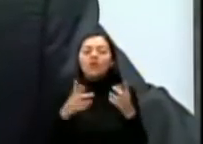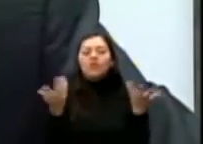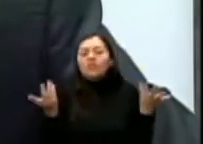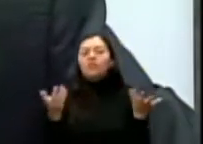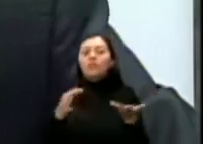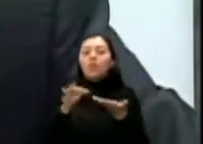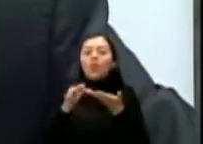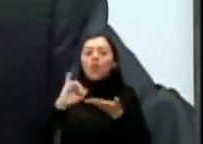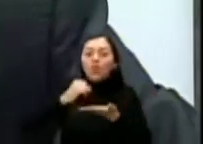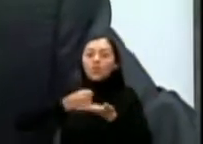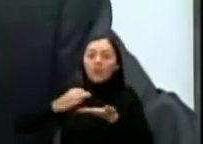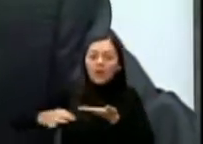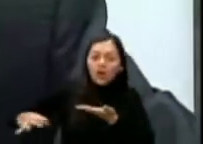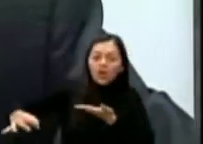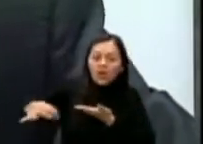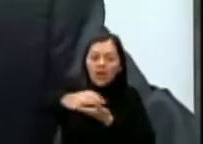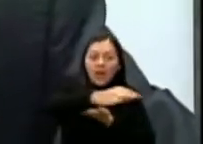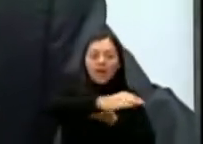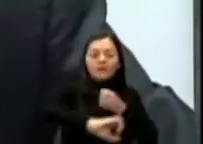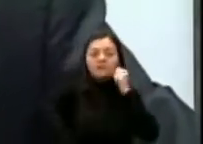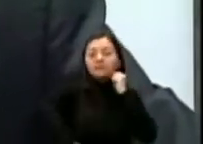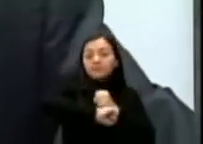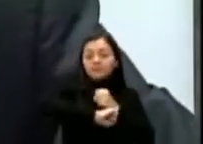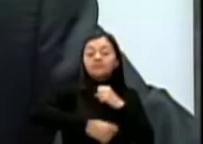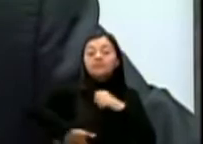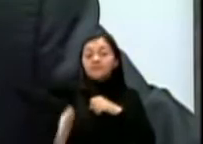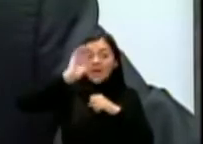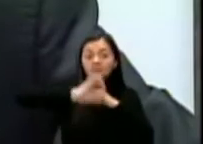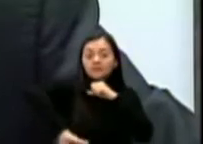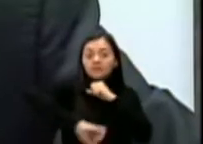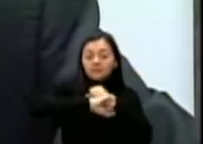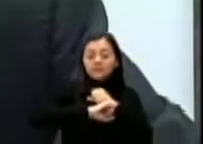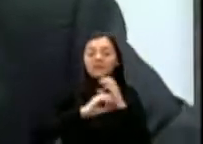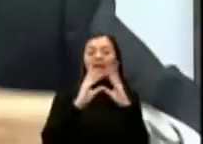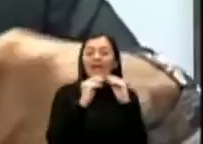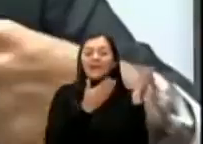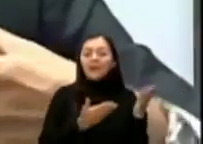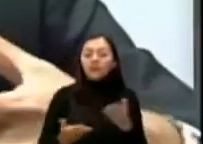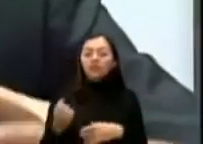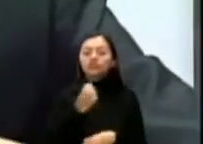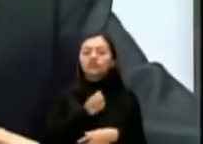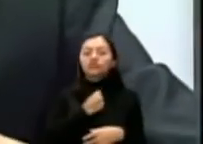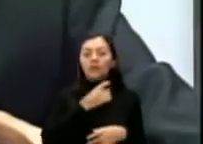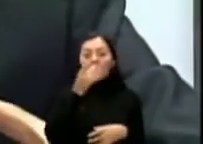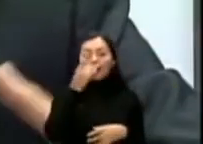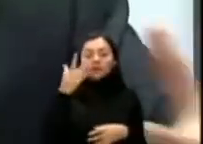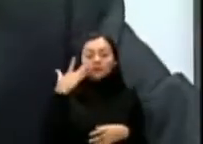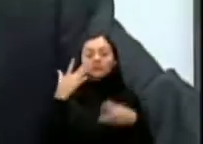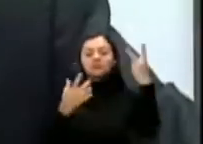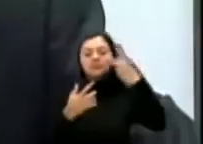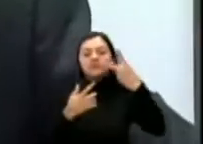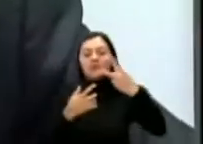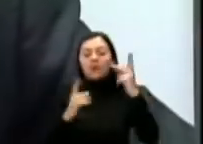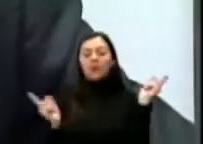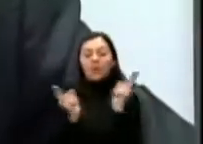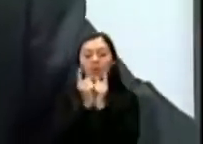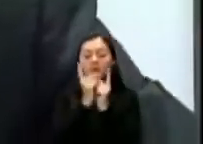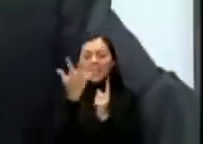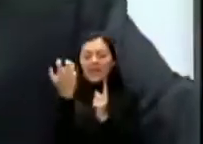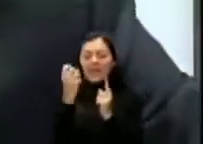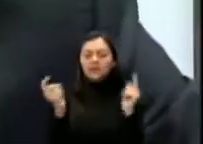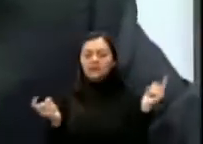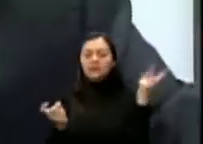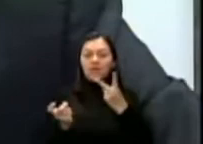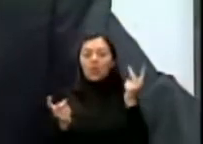municipios prefecturas que nos han apoyado en este evento somos amazonía que ya quieren una segunda edición porque porque hay